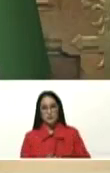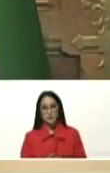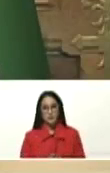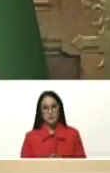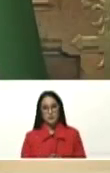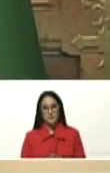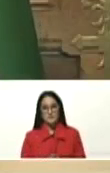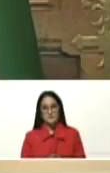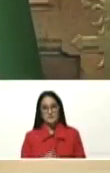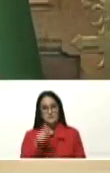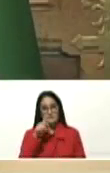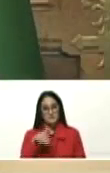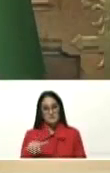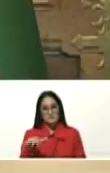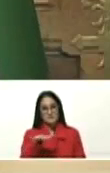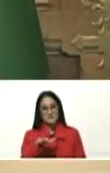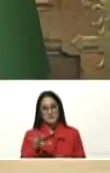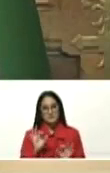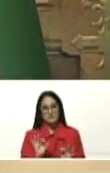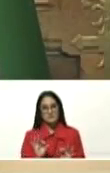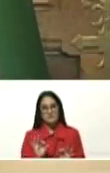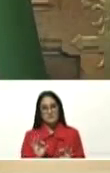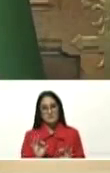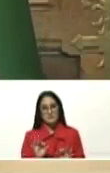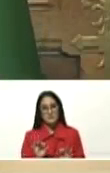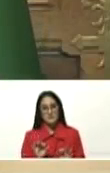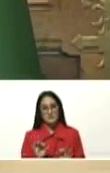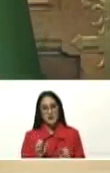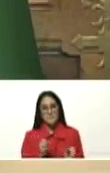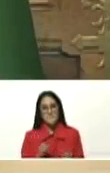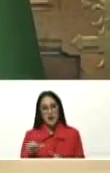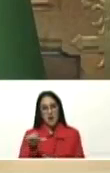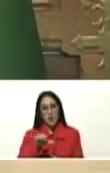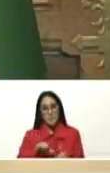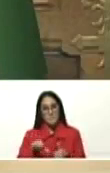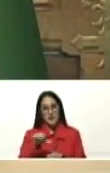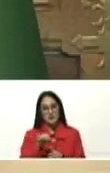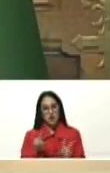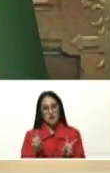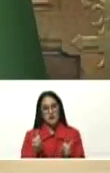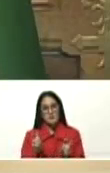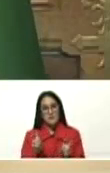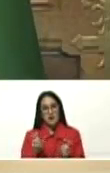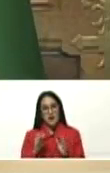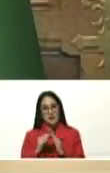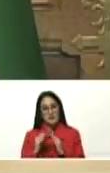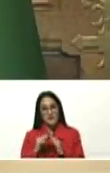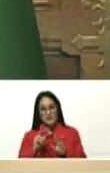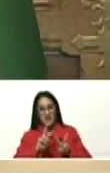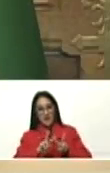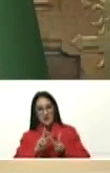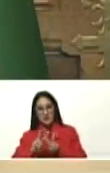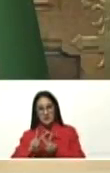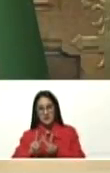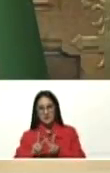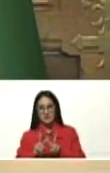entre nuestros países, los planes de cooperación en vivienda. El presidente